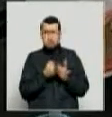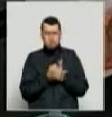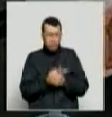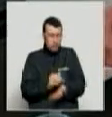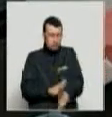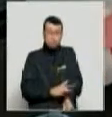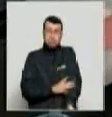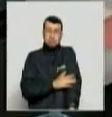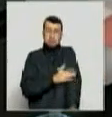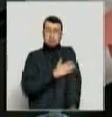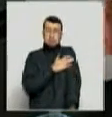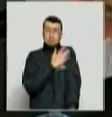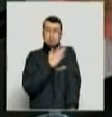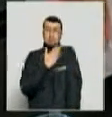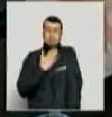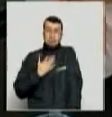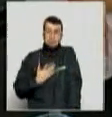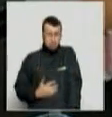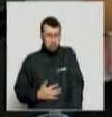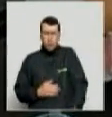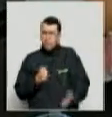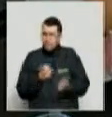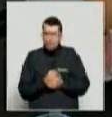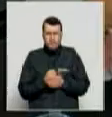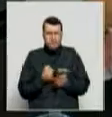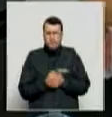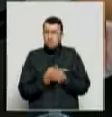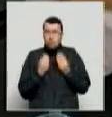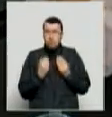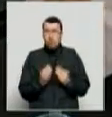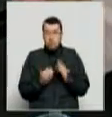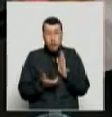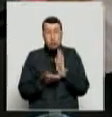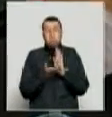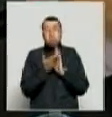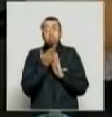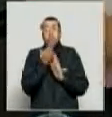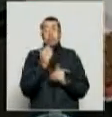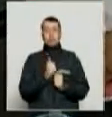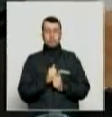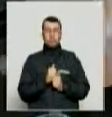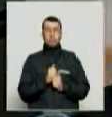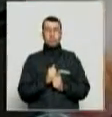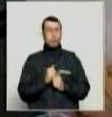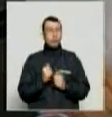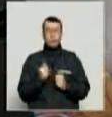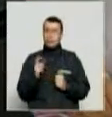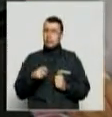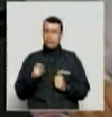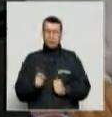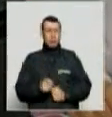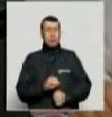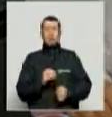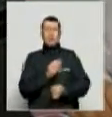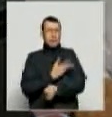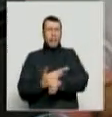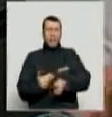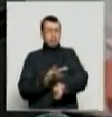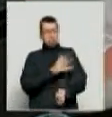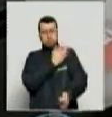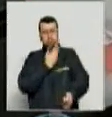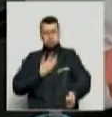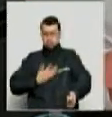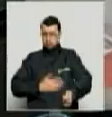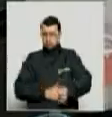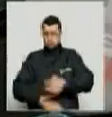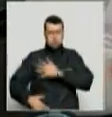que tiene que hacer el sistema vascular para poder llenar de sangre todos los tejidos.